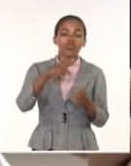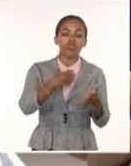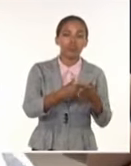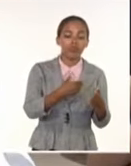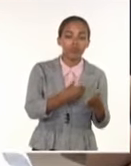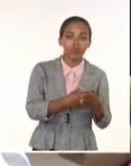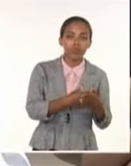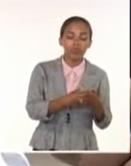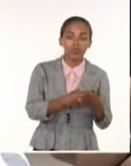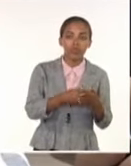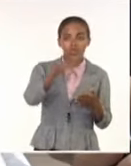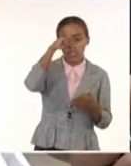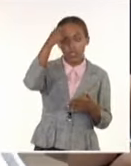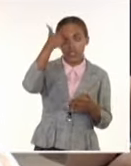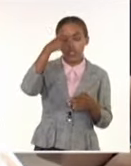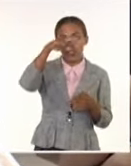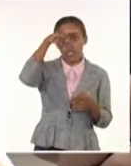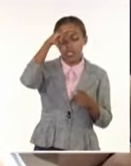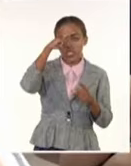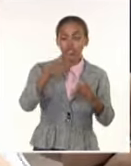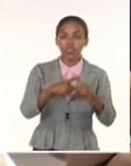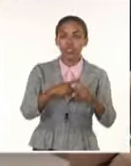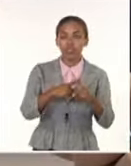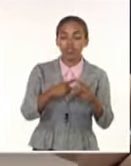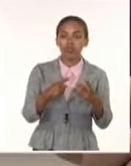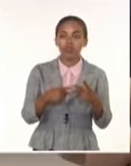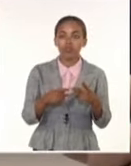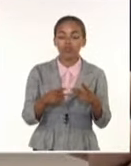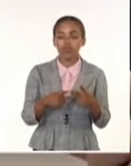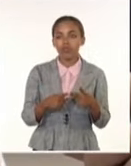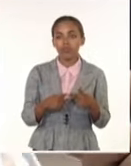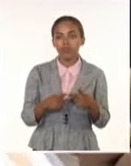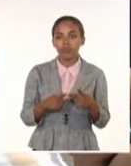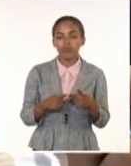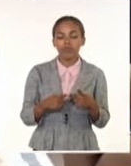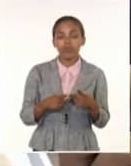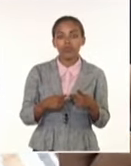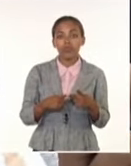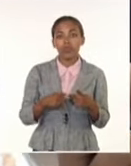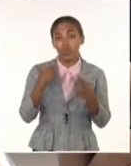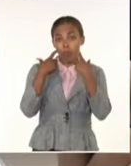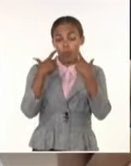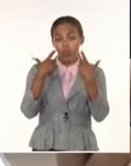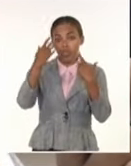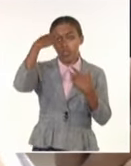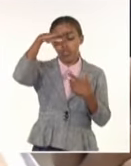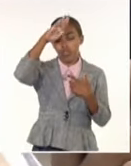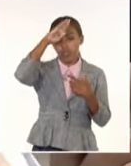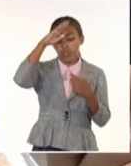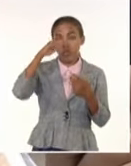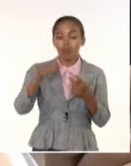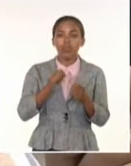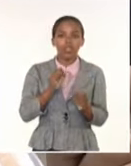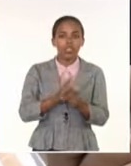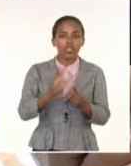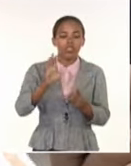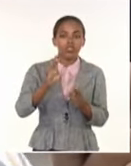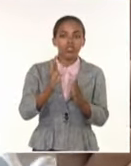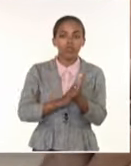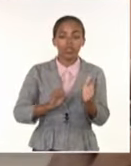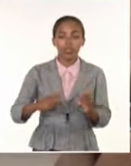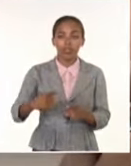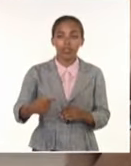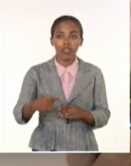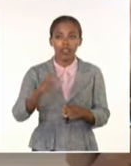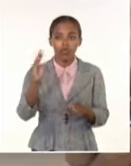de Santa Cruz, la unidad número 1, la termoeléctrica de Efecto, de las unidades más importantes del país, que dijimos que para inicio del mes de junio se nos debe incorporar,